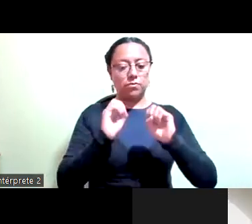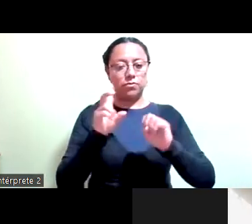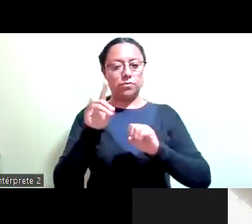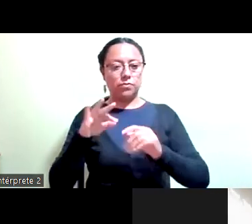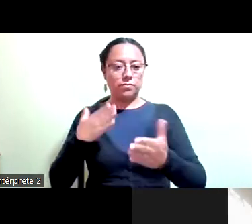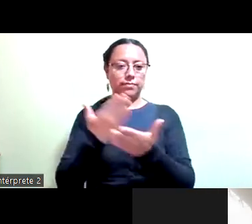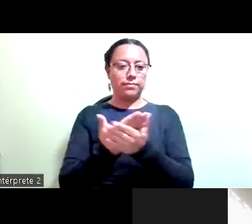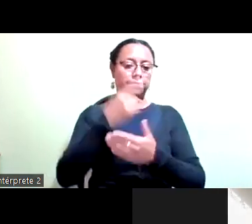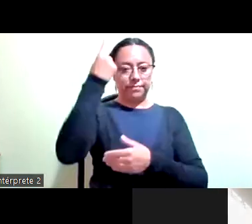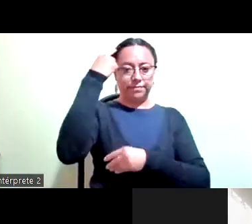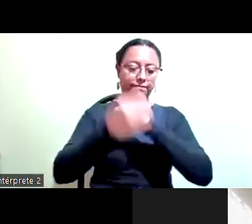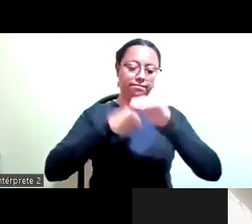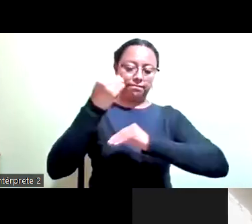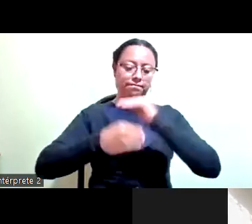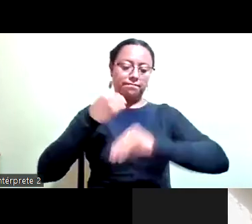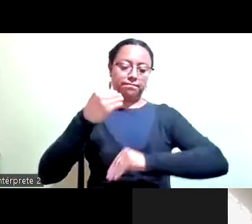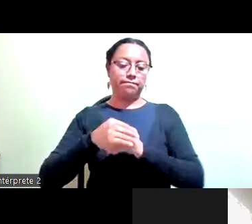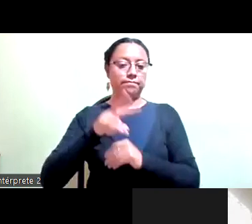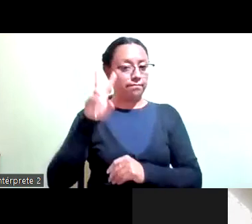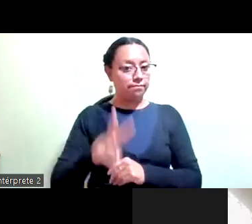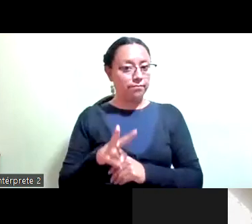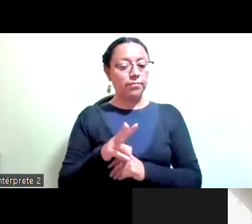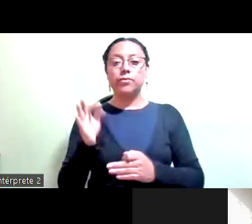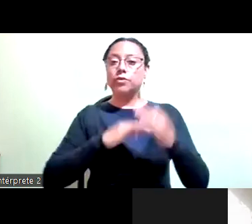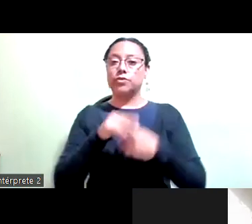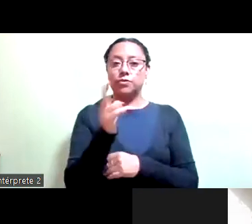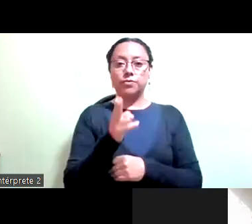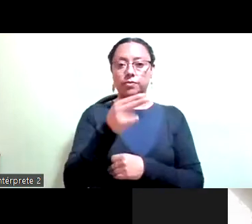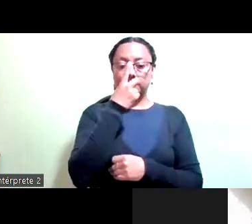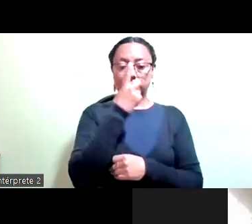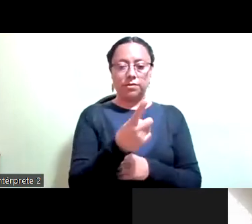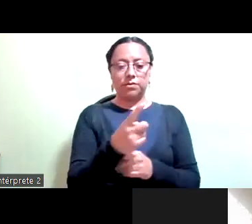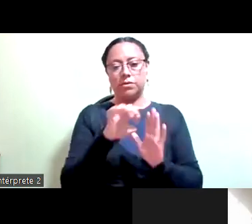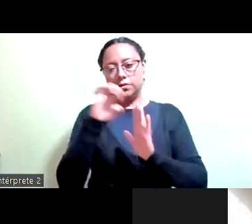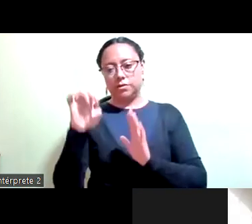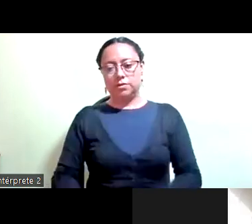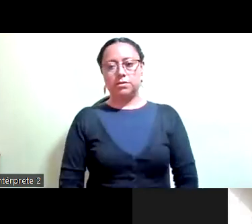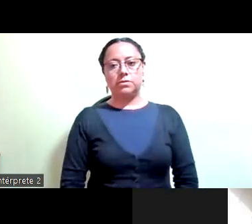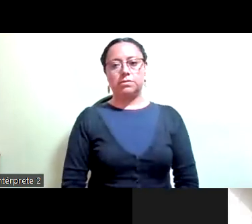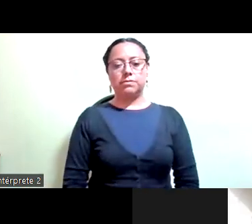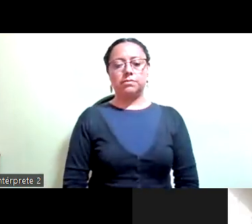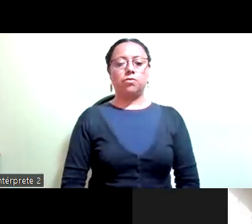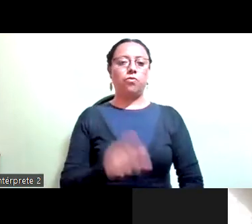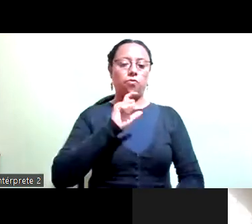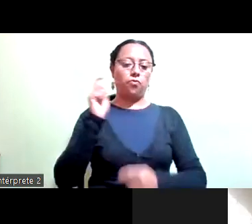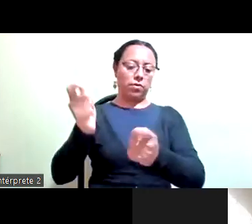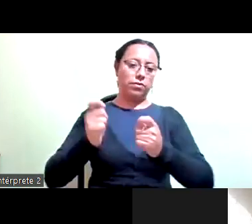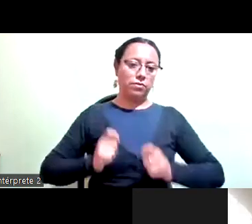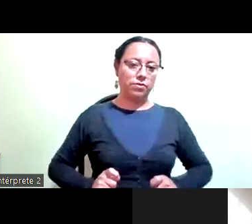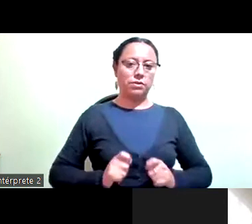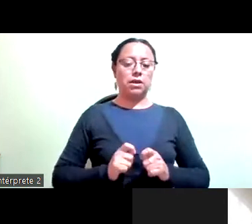y pues si es verdad lo que usted dice, una vez que se nos hace llegar el orden del